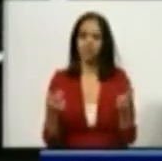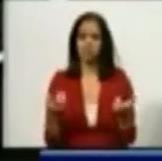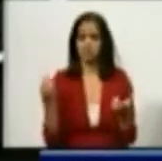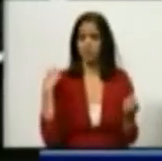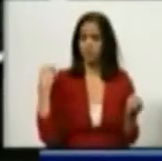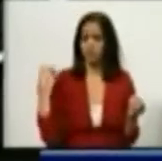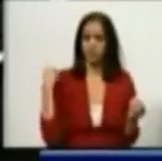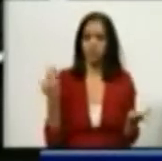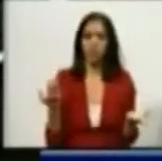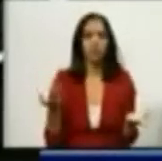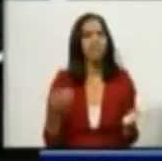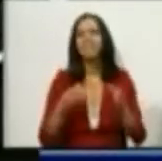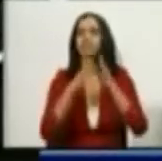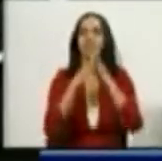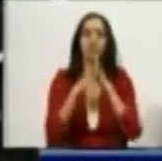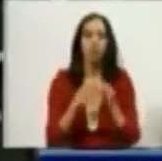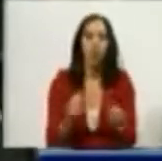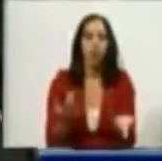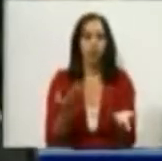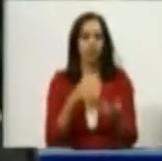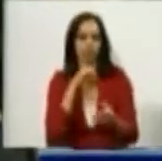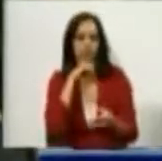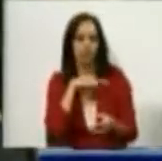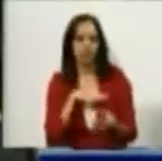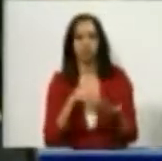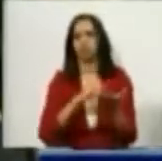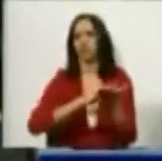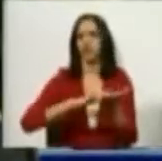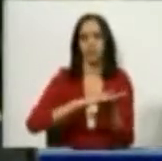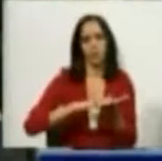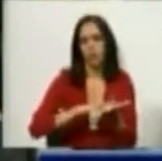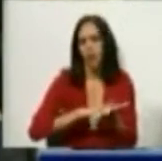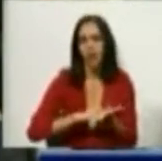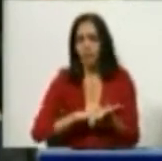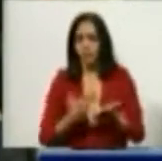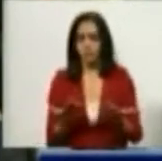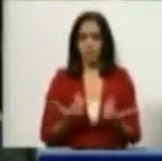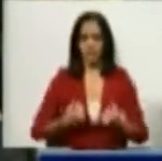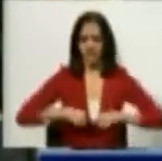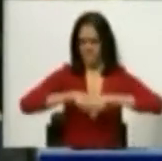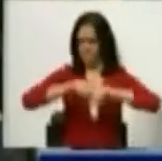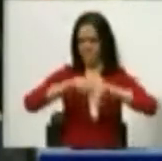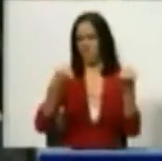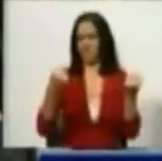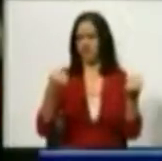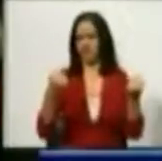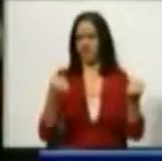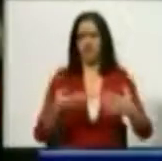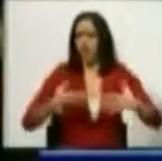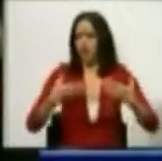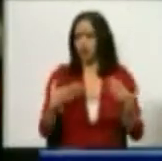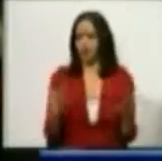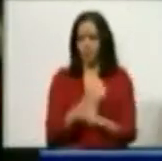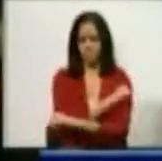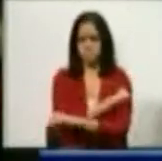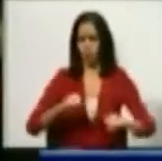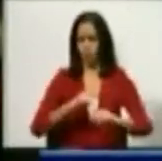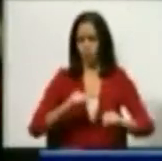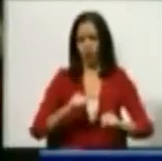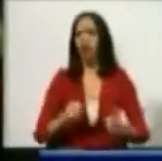nos están diciendo que todo aquel cuento Pues de que esto se iba a resolver a través de El quiebre a través de la implosión